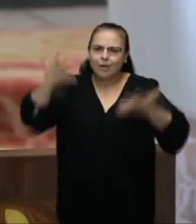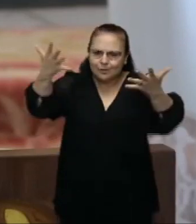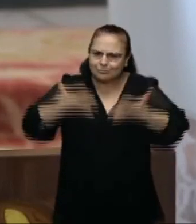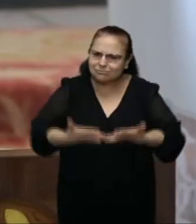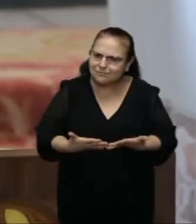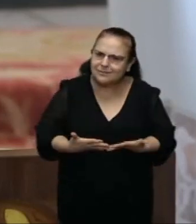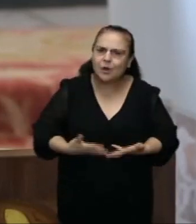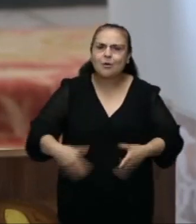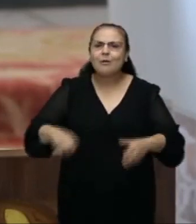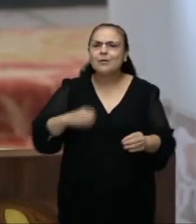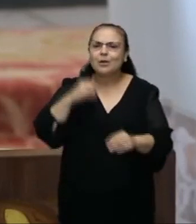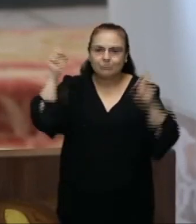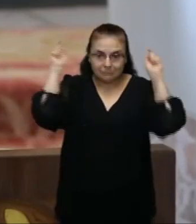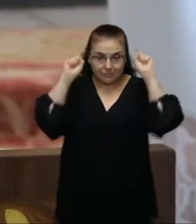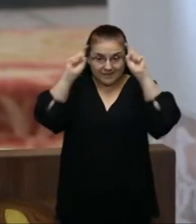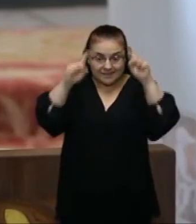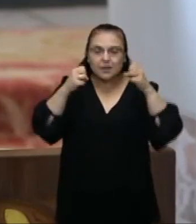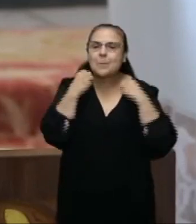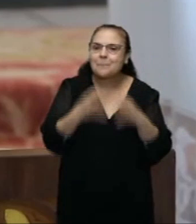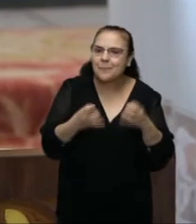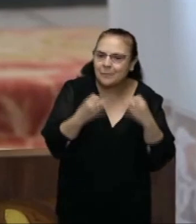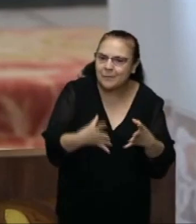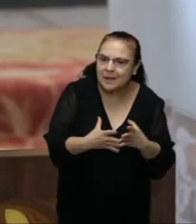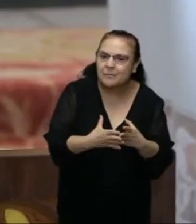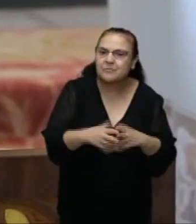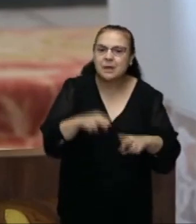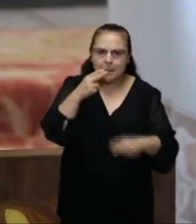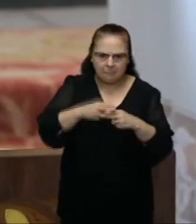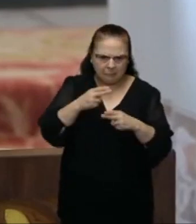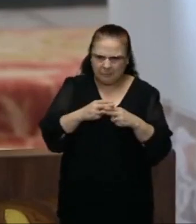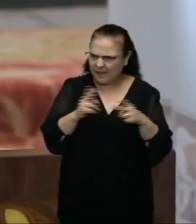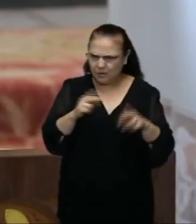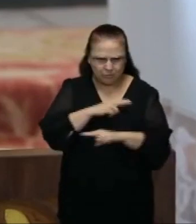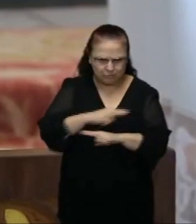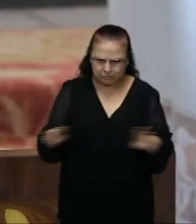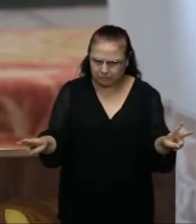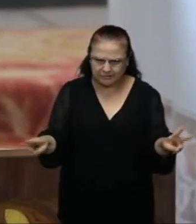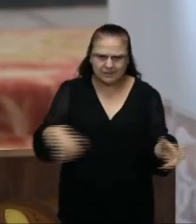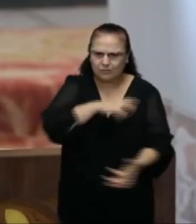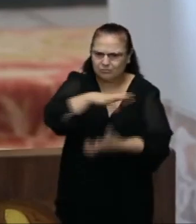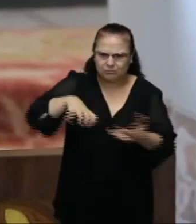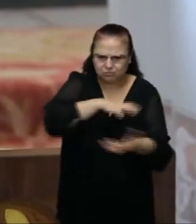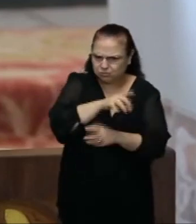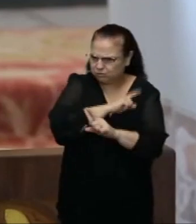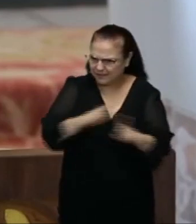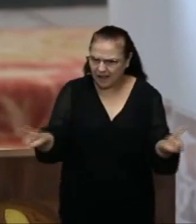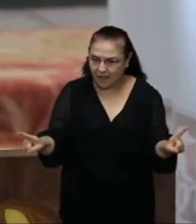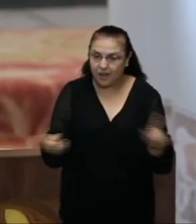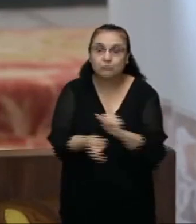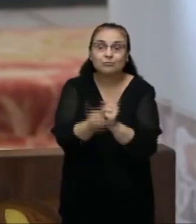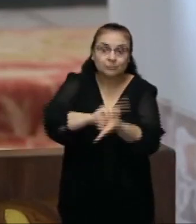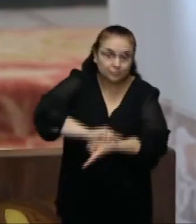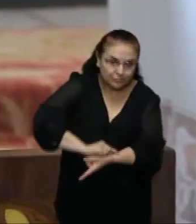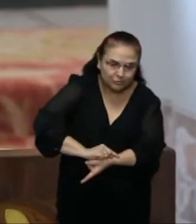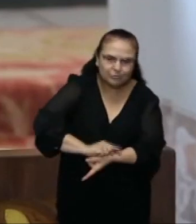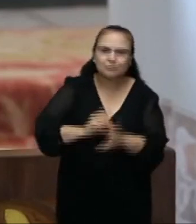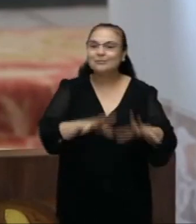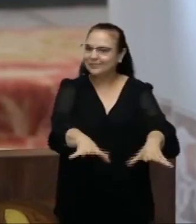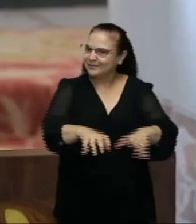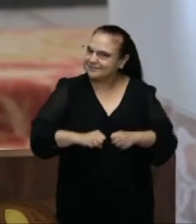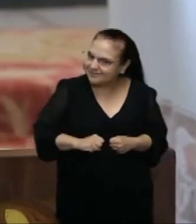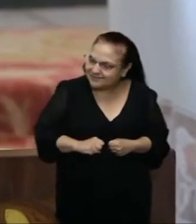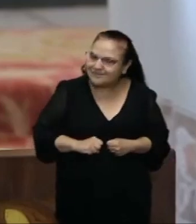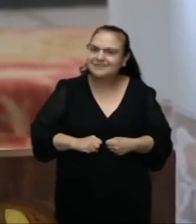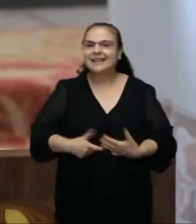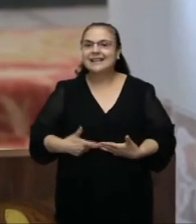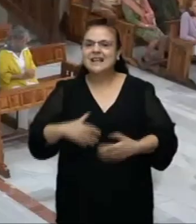para enseñar, no dado al vino ni amigo de reyertas, sino comprensivo, que no sea